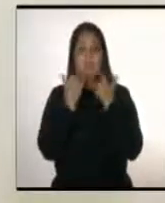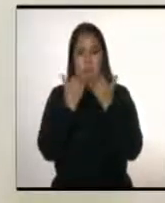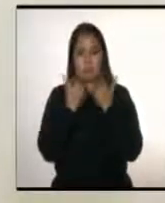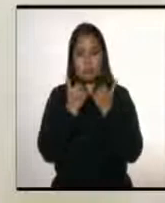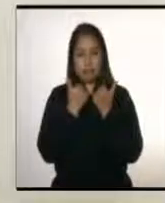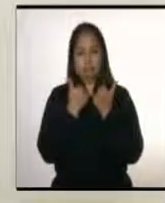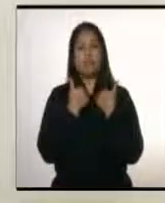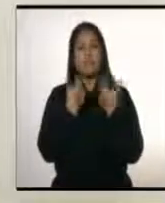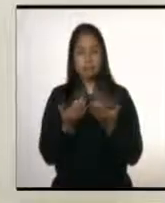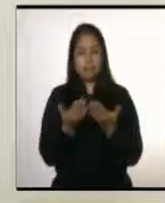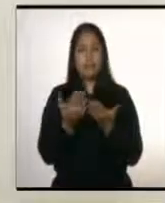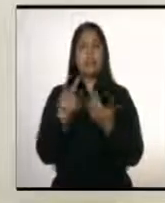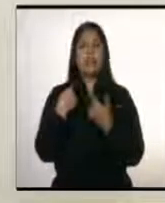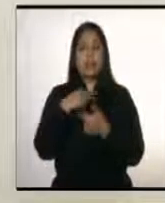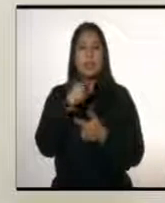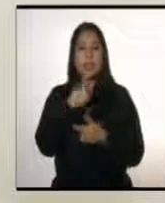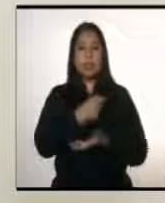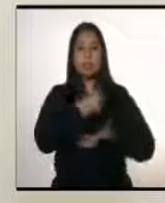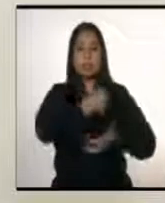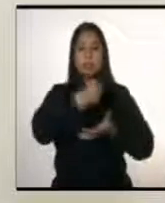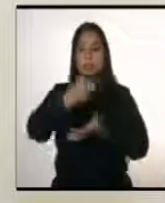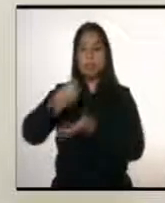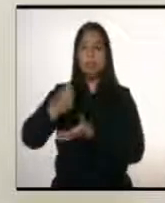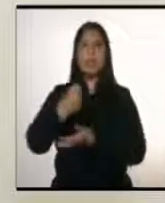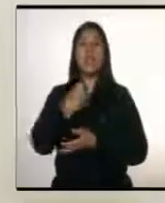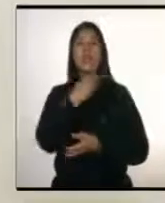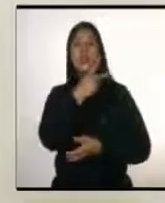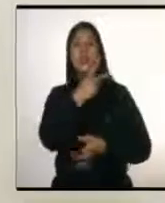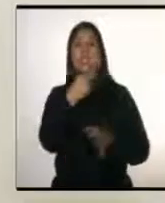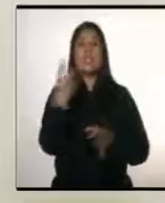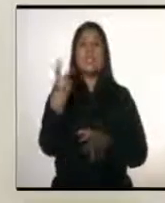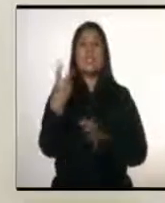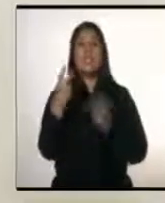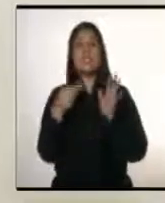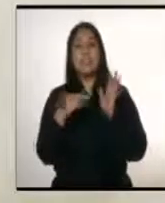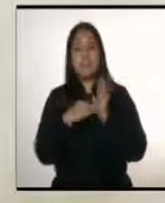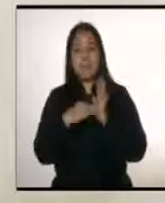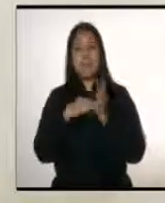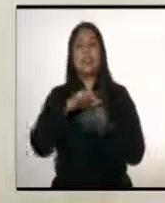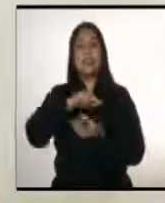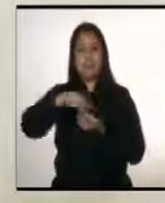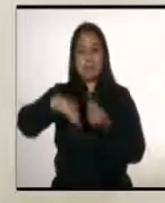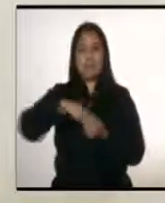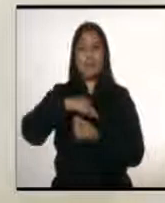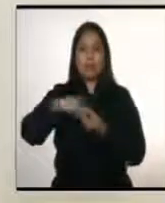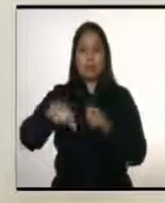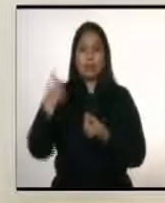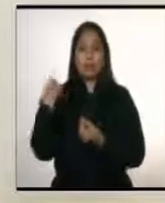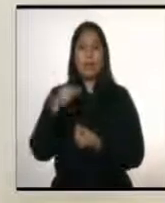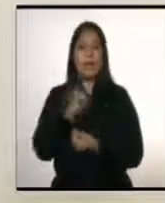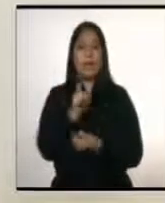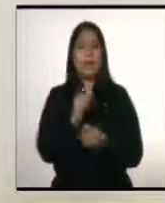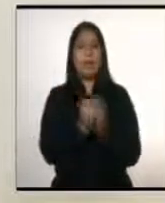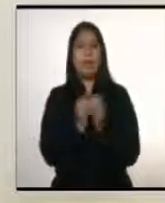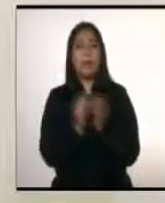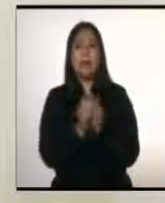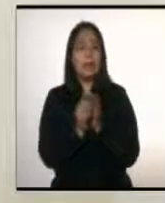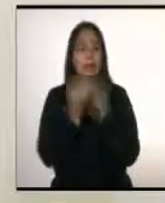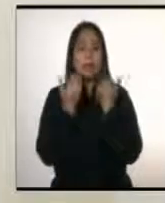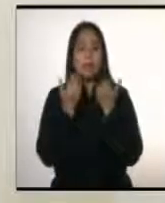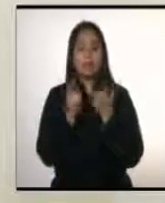que vamos a tratar de llegar a 200 mil familias para que no tengan problemas con sus alimentos para los próximos